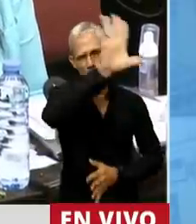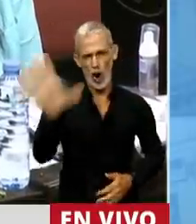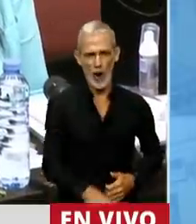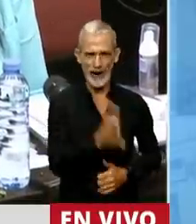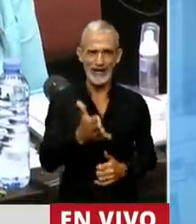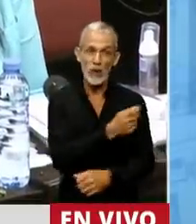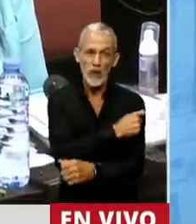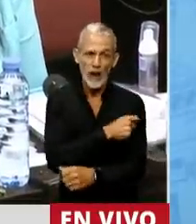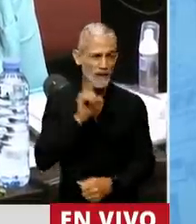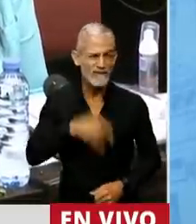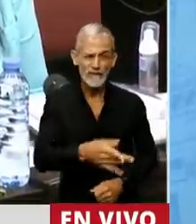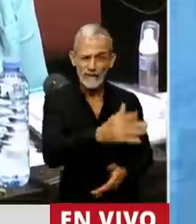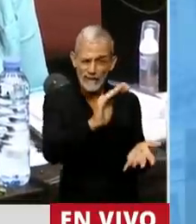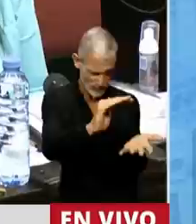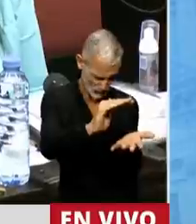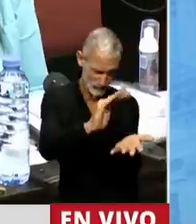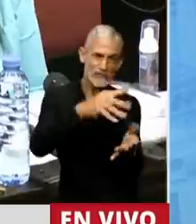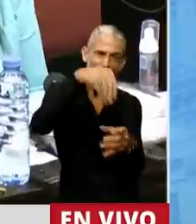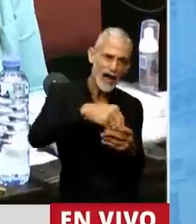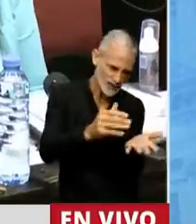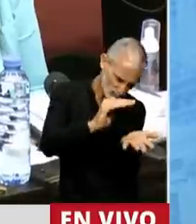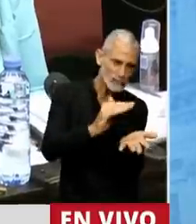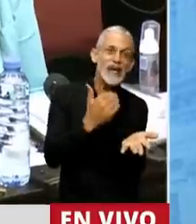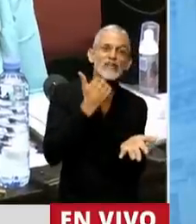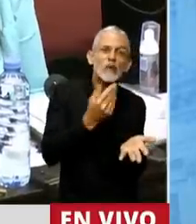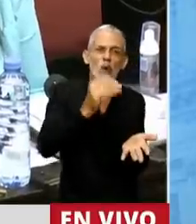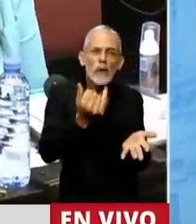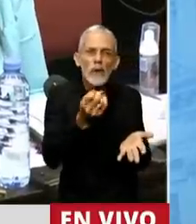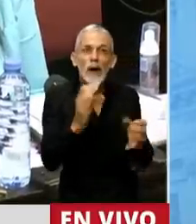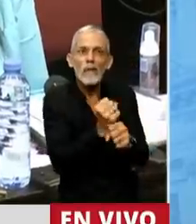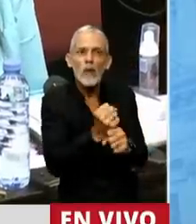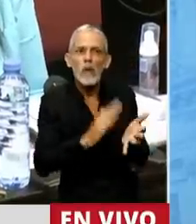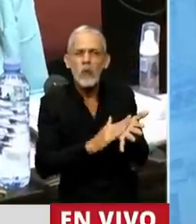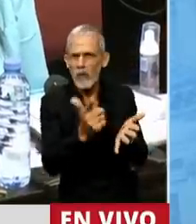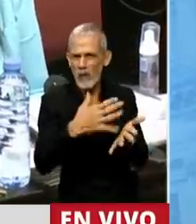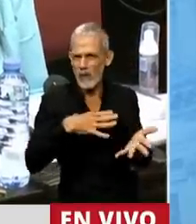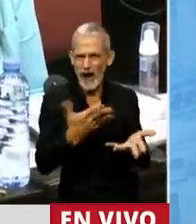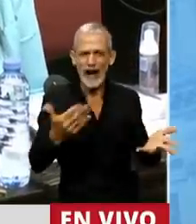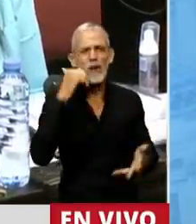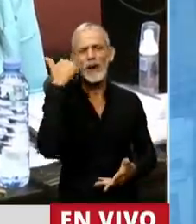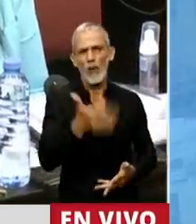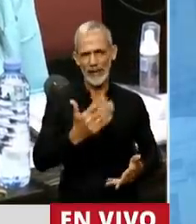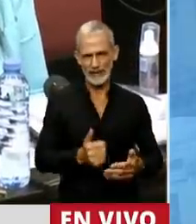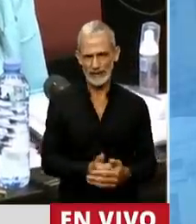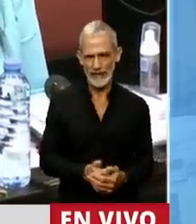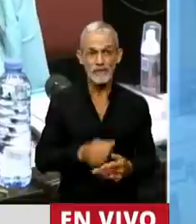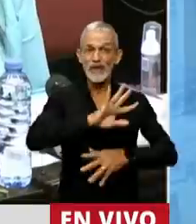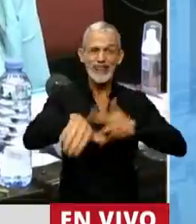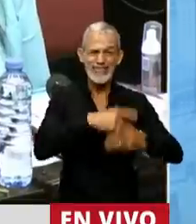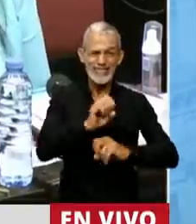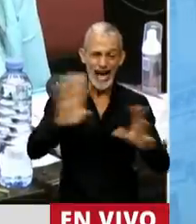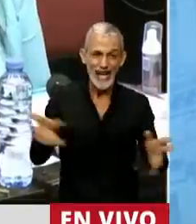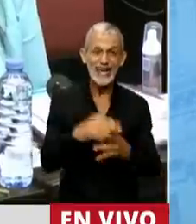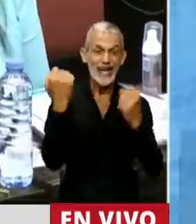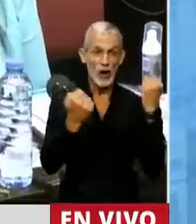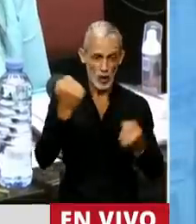con una vacuna ridícula que no sabemos si sirve o no sirve ni está aprobada. una vergüenza, es un desastre económico.